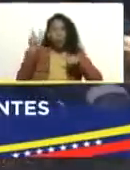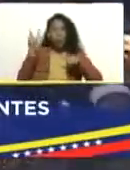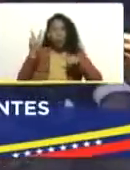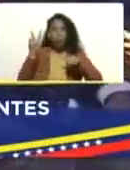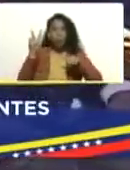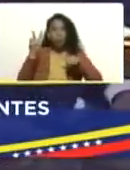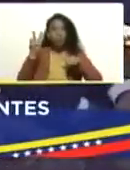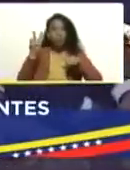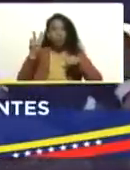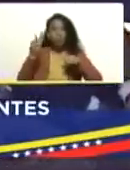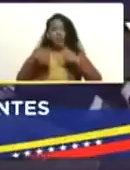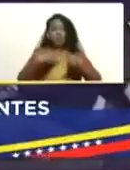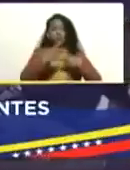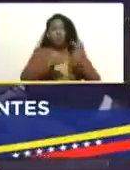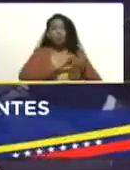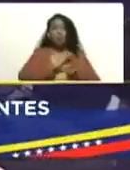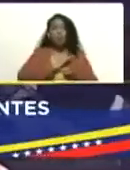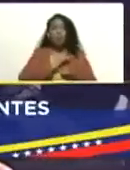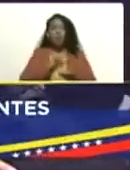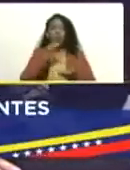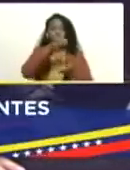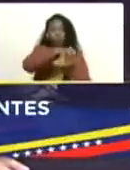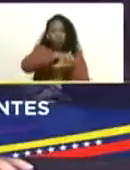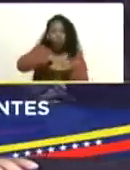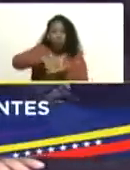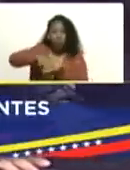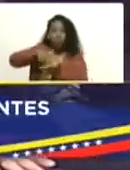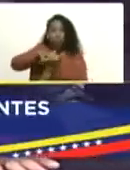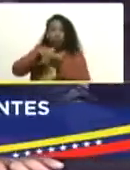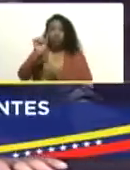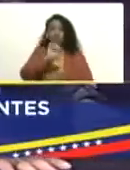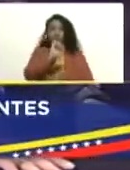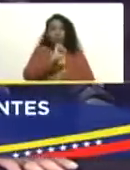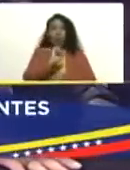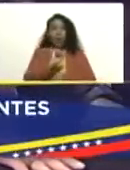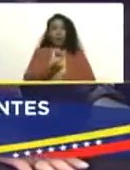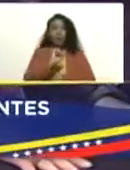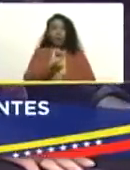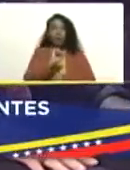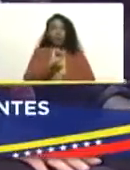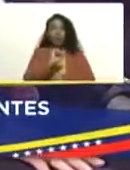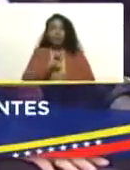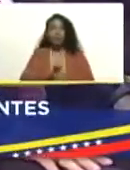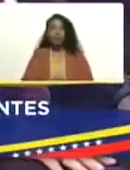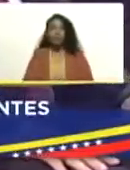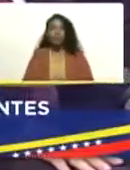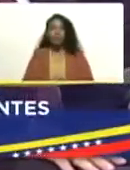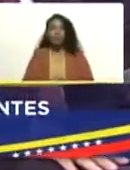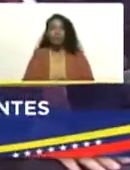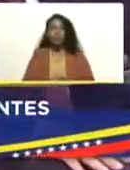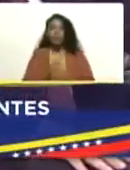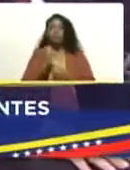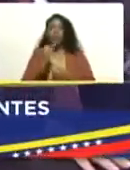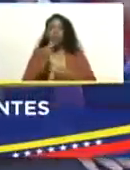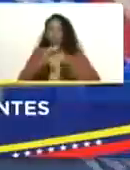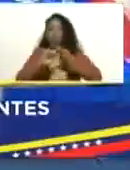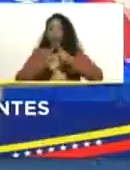producir tractores para el mercado nacional, para el mercado internacional. ¿Cuántas posibilidades